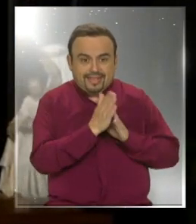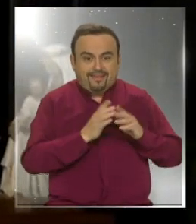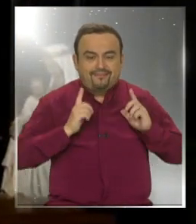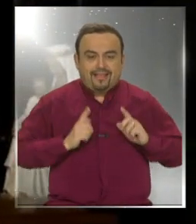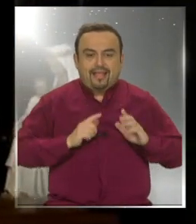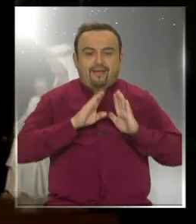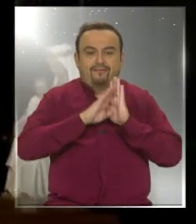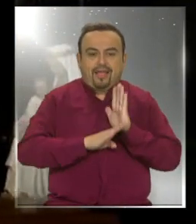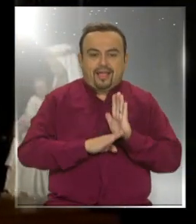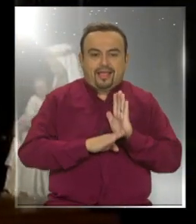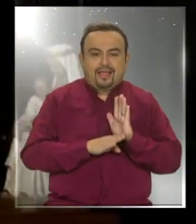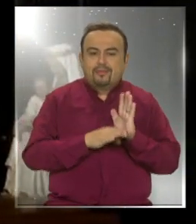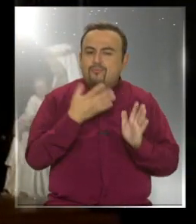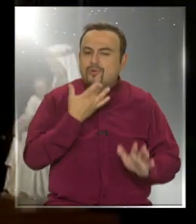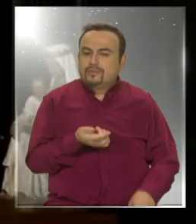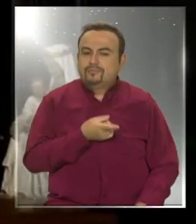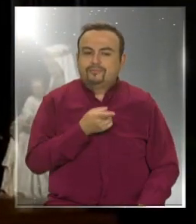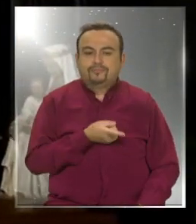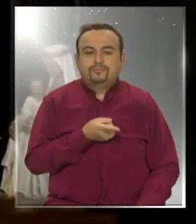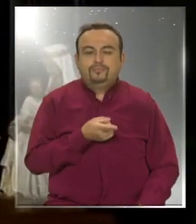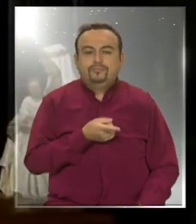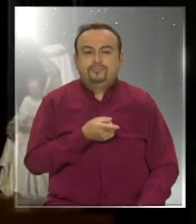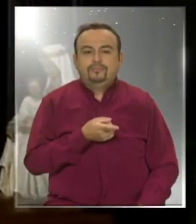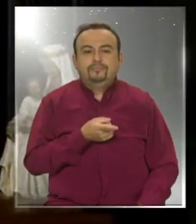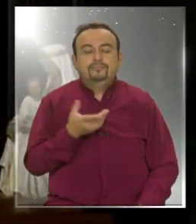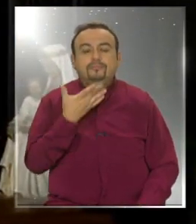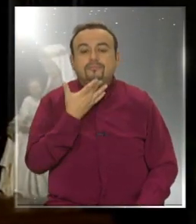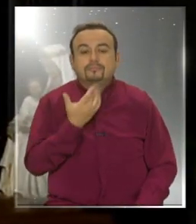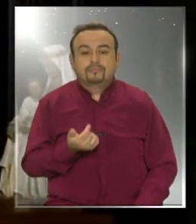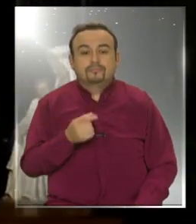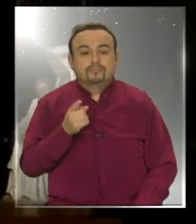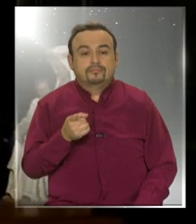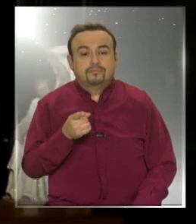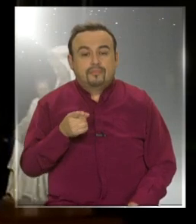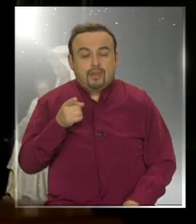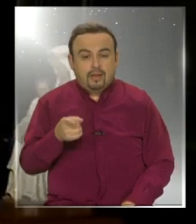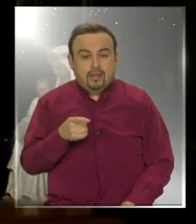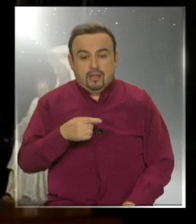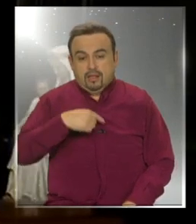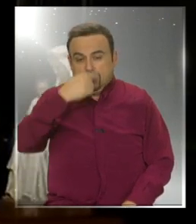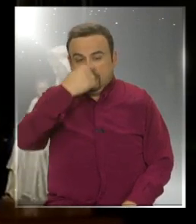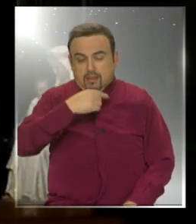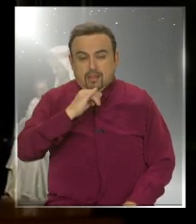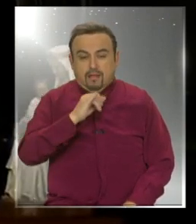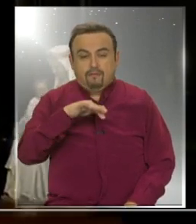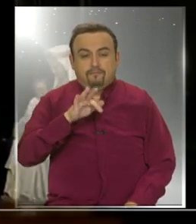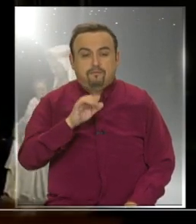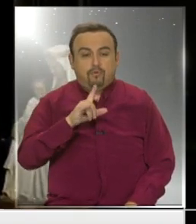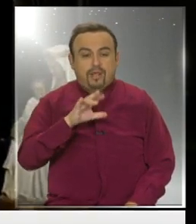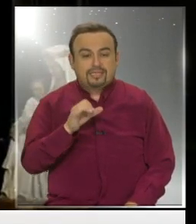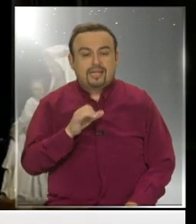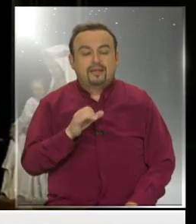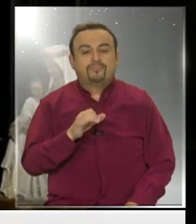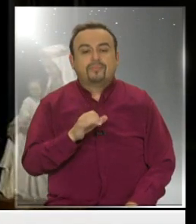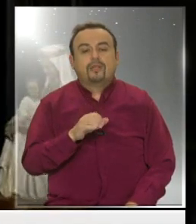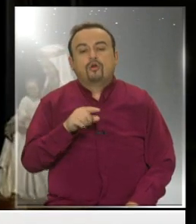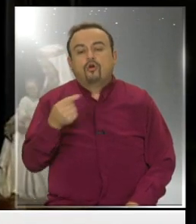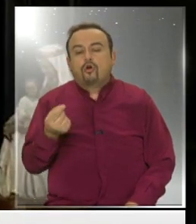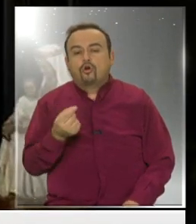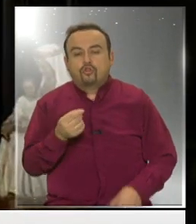eso baja porque es eso claudia porque en la influenza y el virus sincicial respiratorio